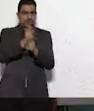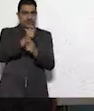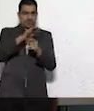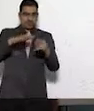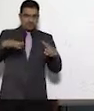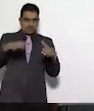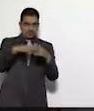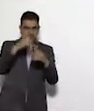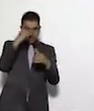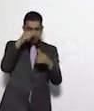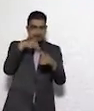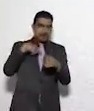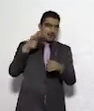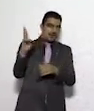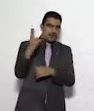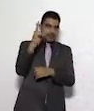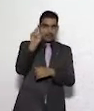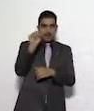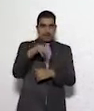UNAM.